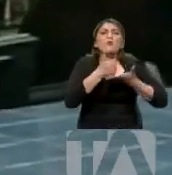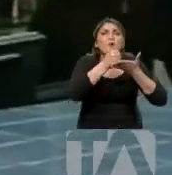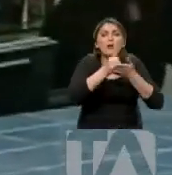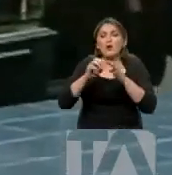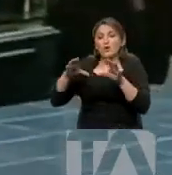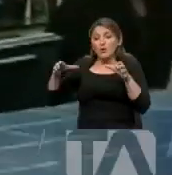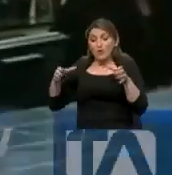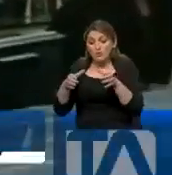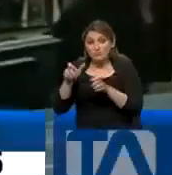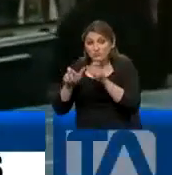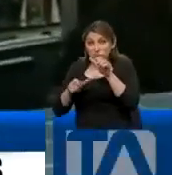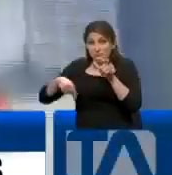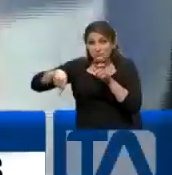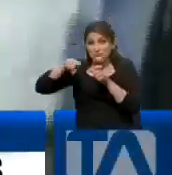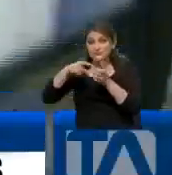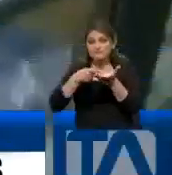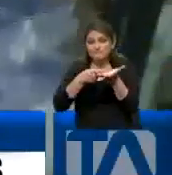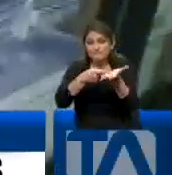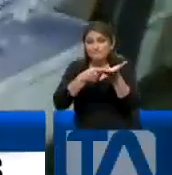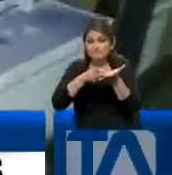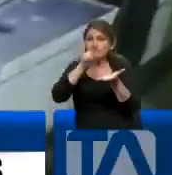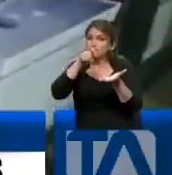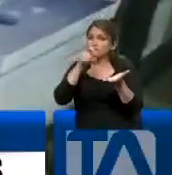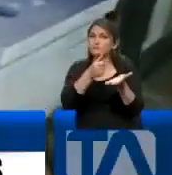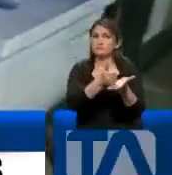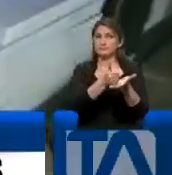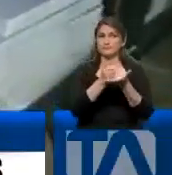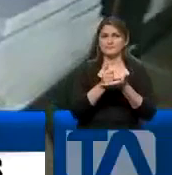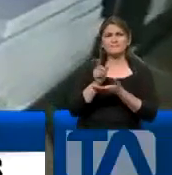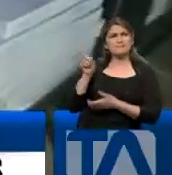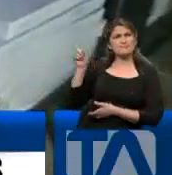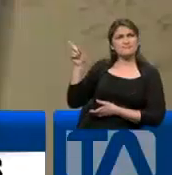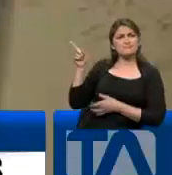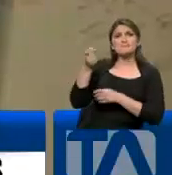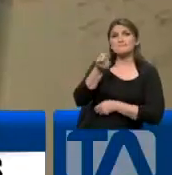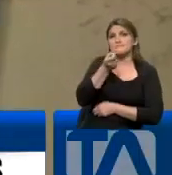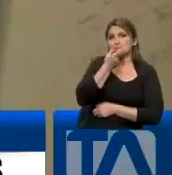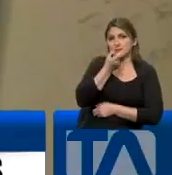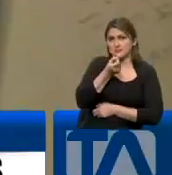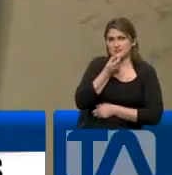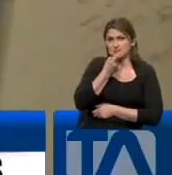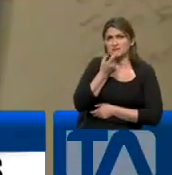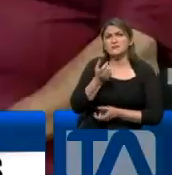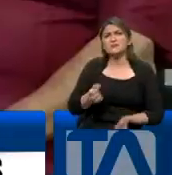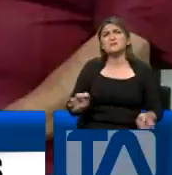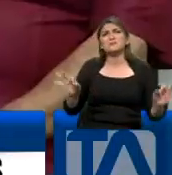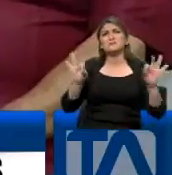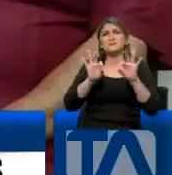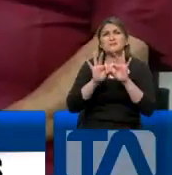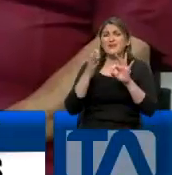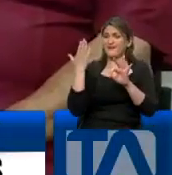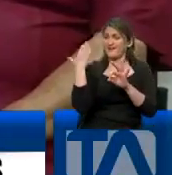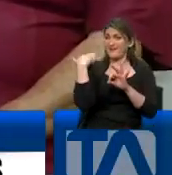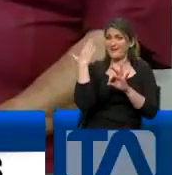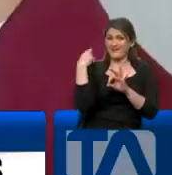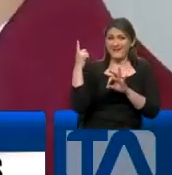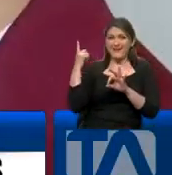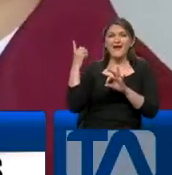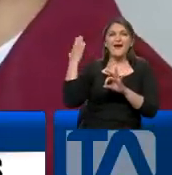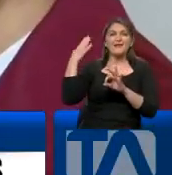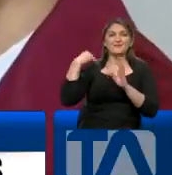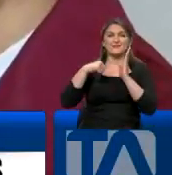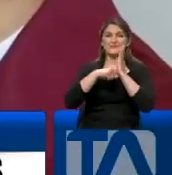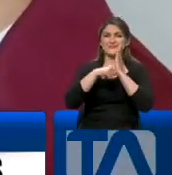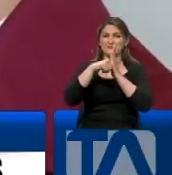¿Cómo garantizar que nunca más la actualización del cuadro básico en nuestro país tome 6 años? Para el exministro Luis Sarrazín,